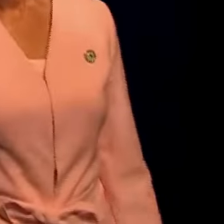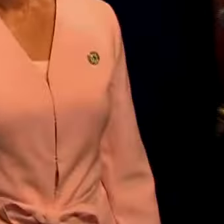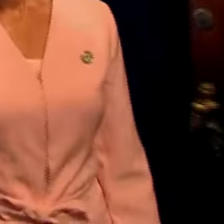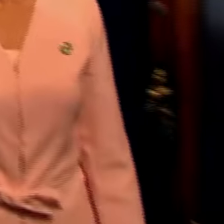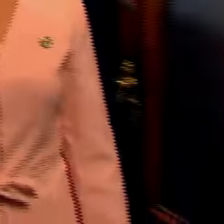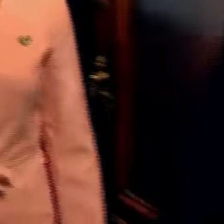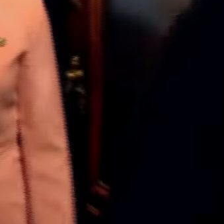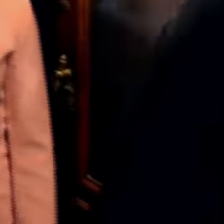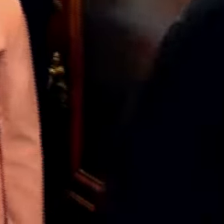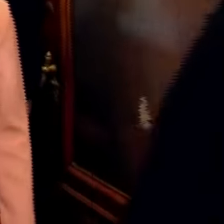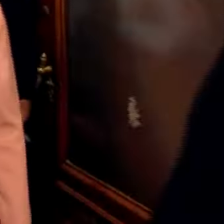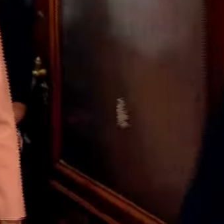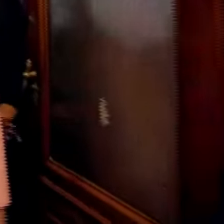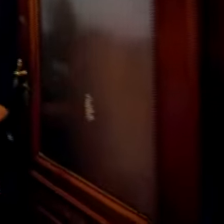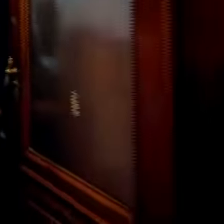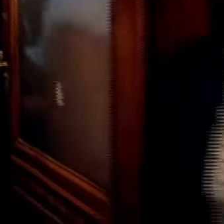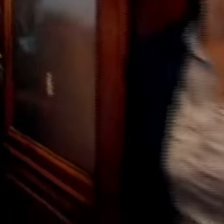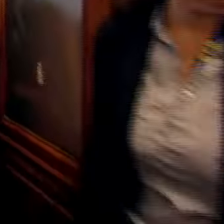facsímil.